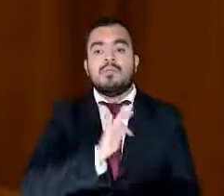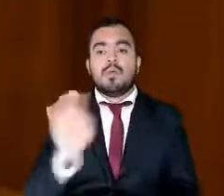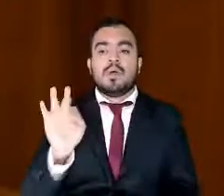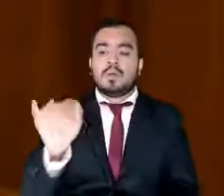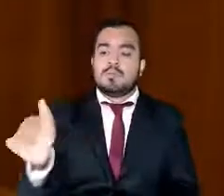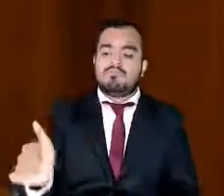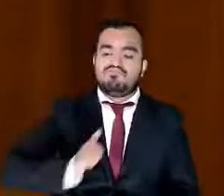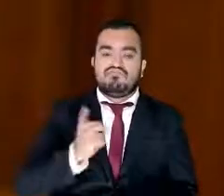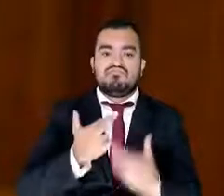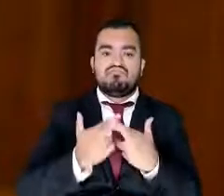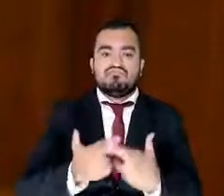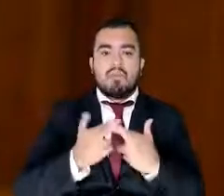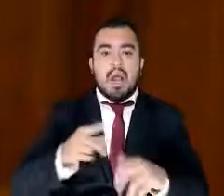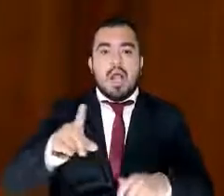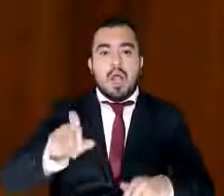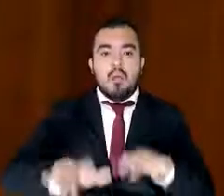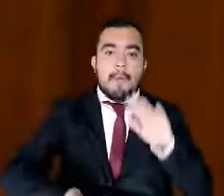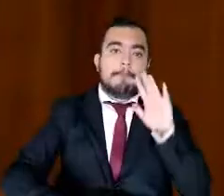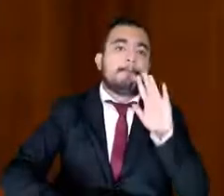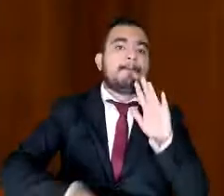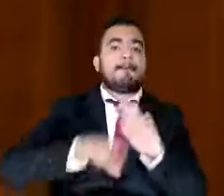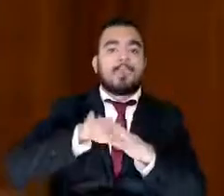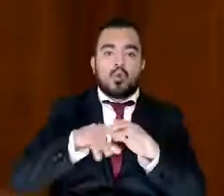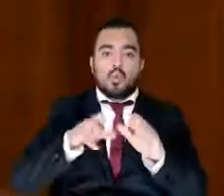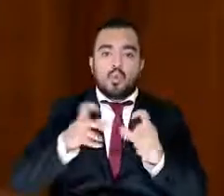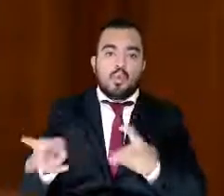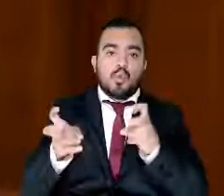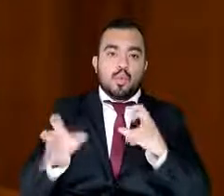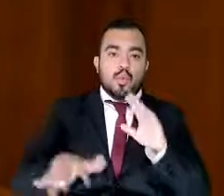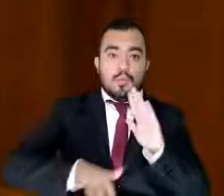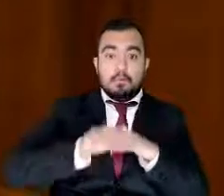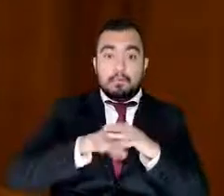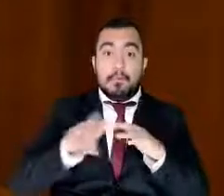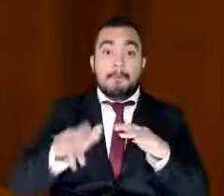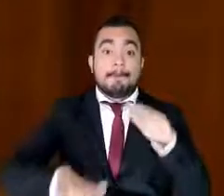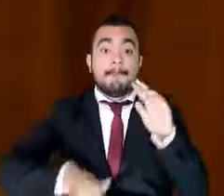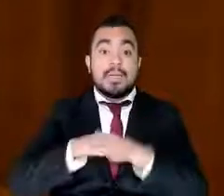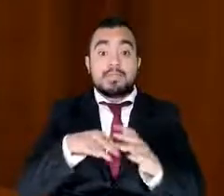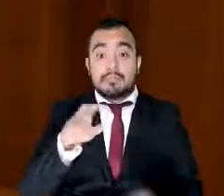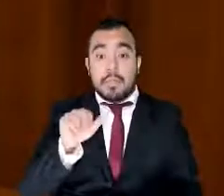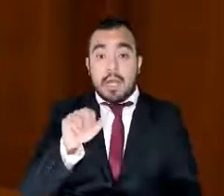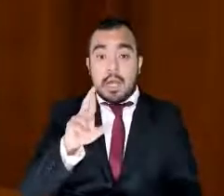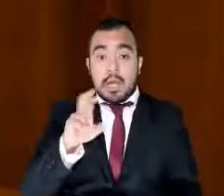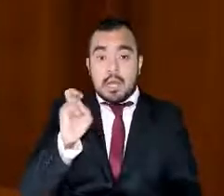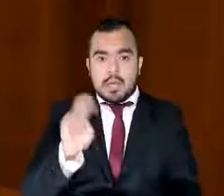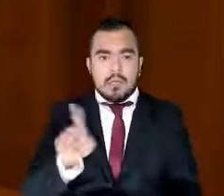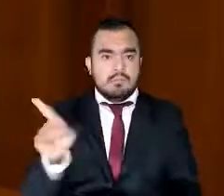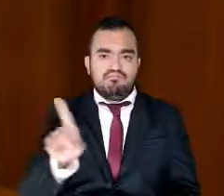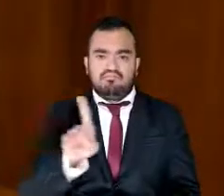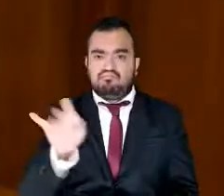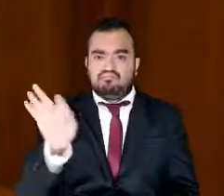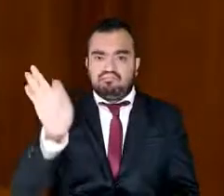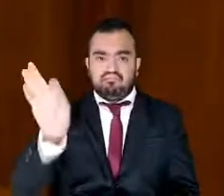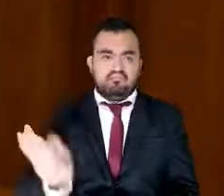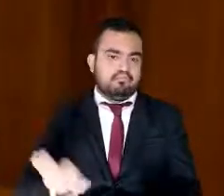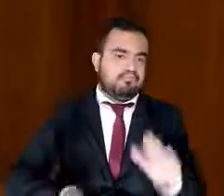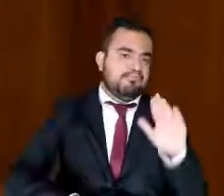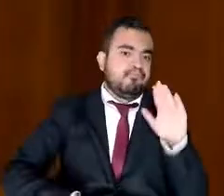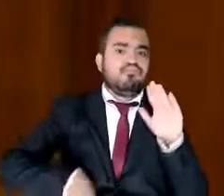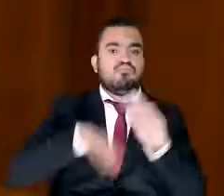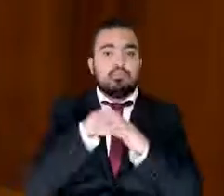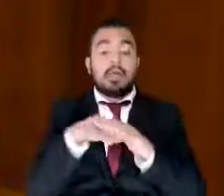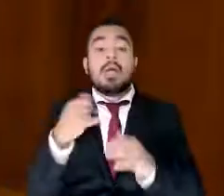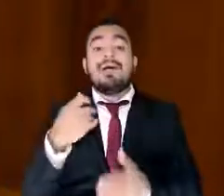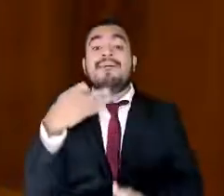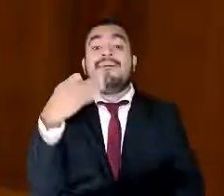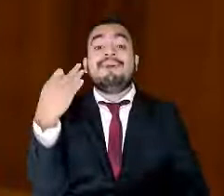aprovechar al máximo el agua que ahí se capta. Al día de hoy la presa Madín prácticamente está al 100% de su capacidad y la falta